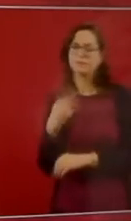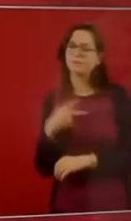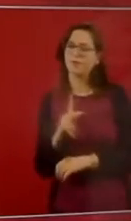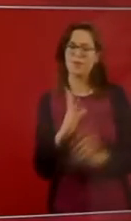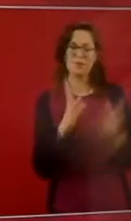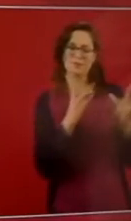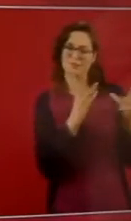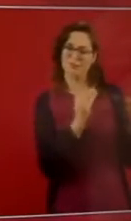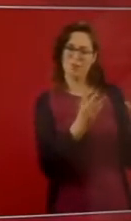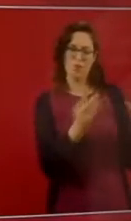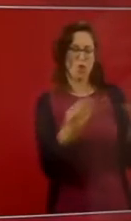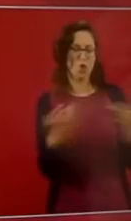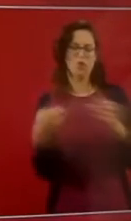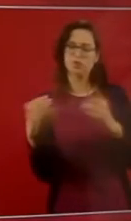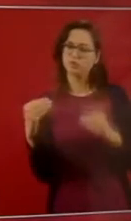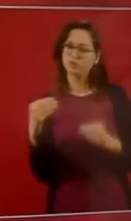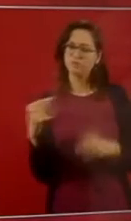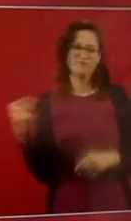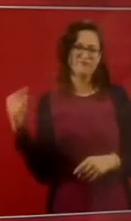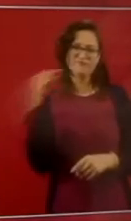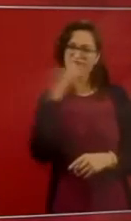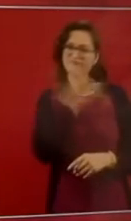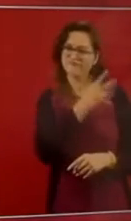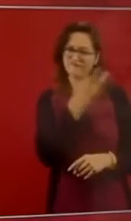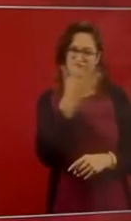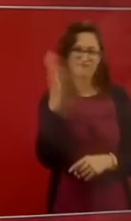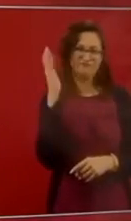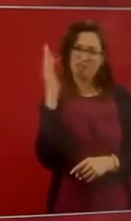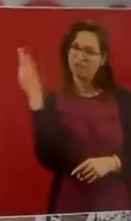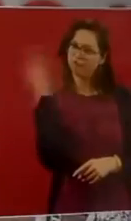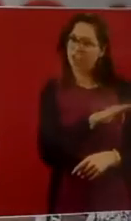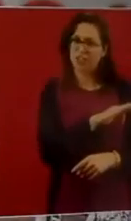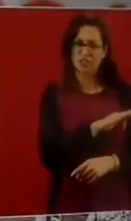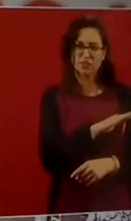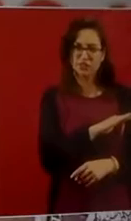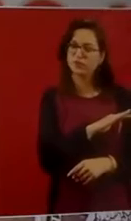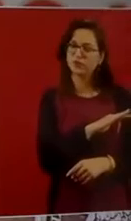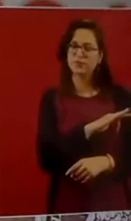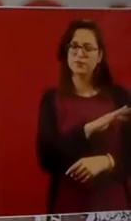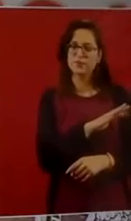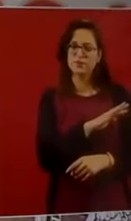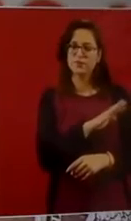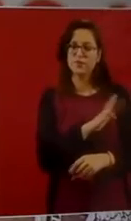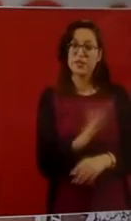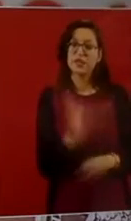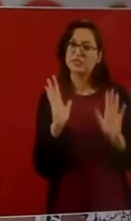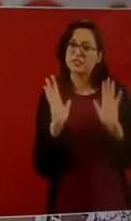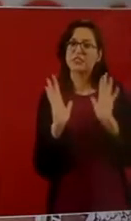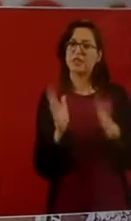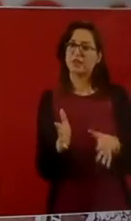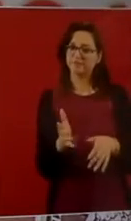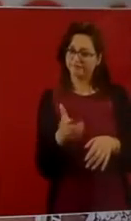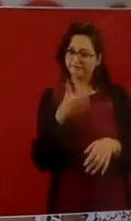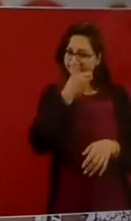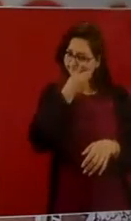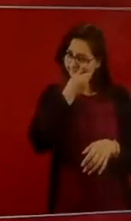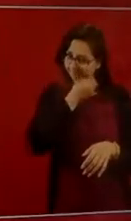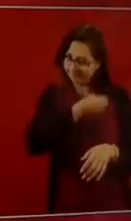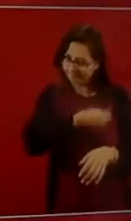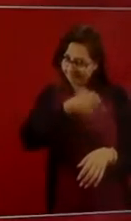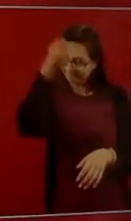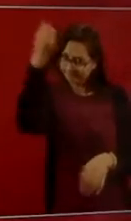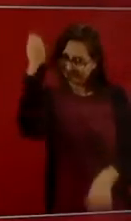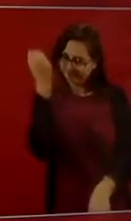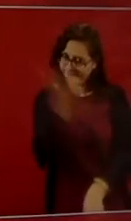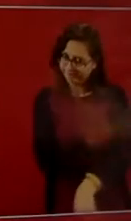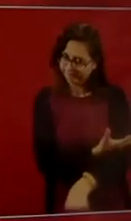entubado en terapia intensiva, pero no logró sobreponerse a las lesiones causadas por la enfermedad. Mi papá